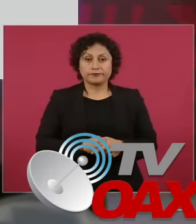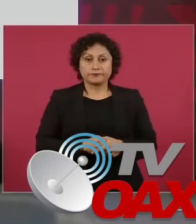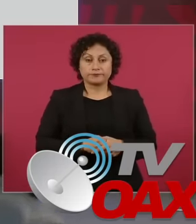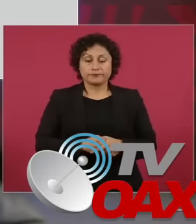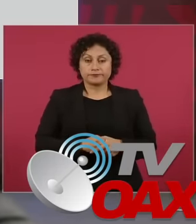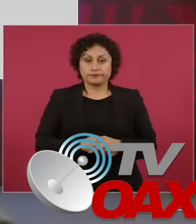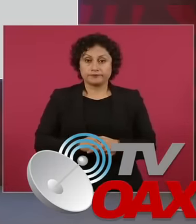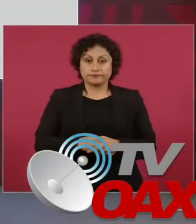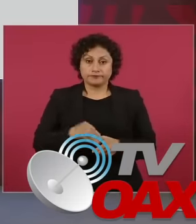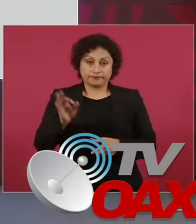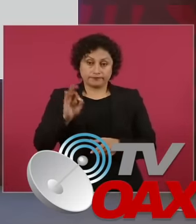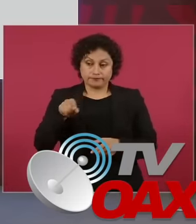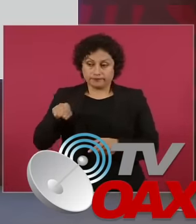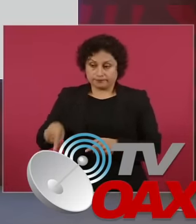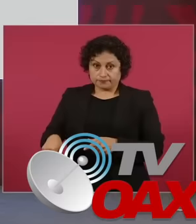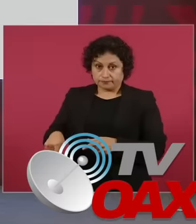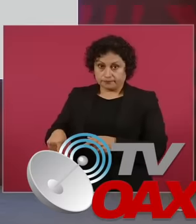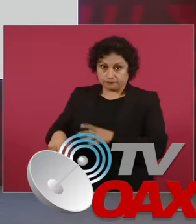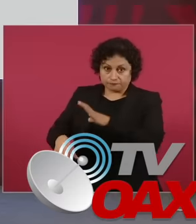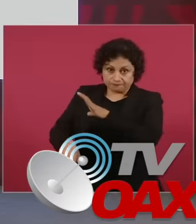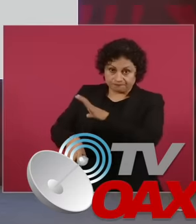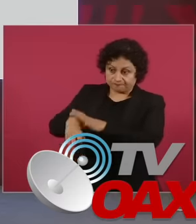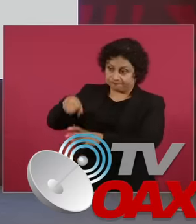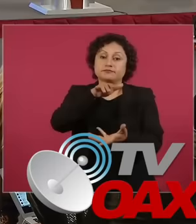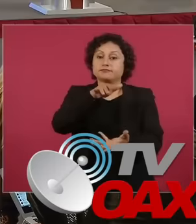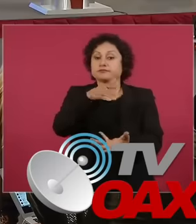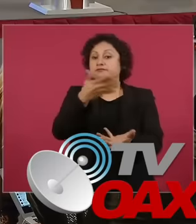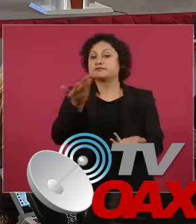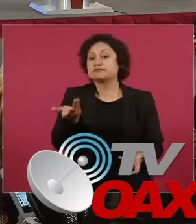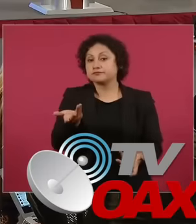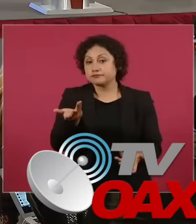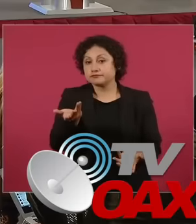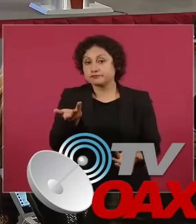muchísimo petróleo de aquí, sacaban